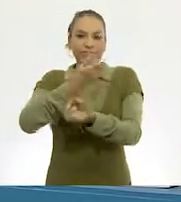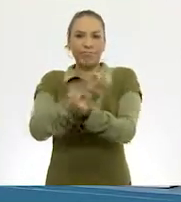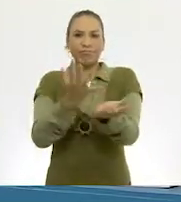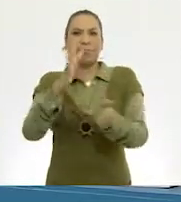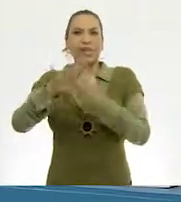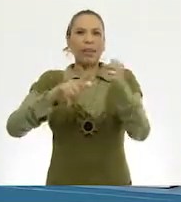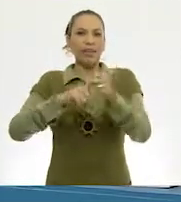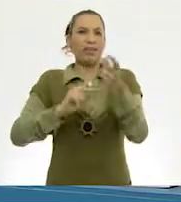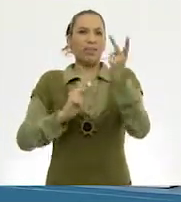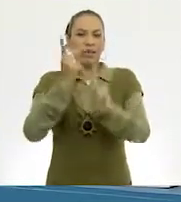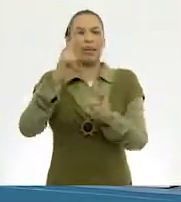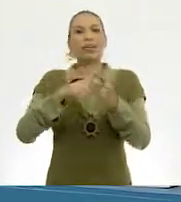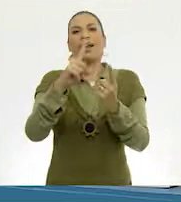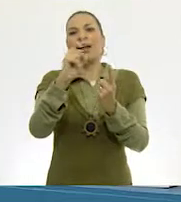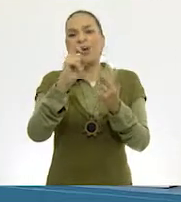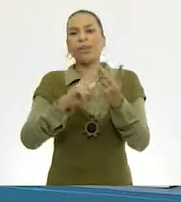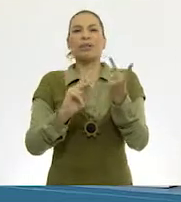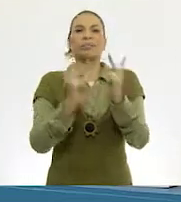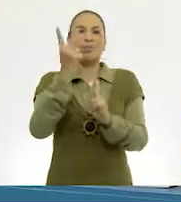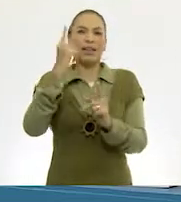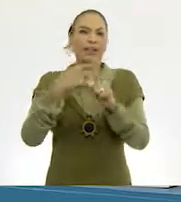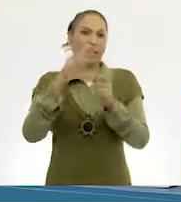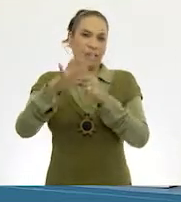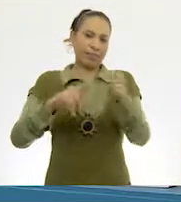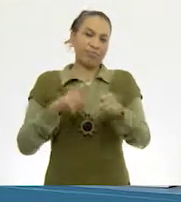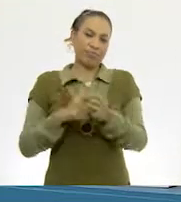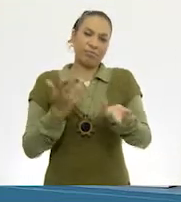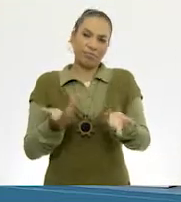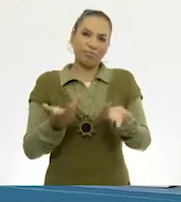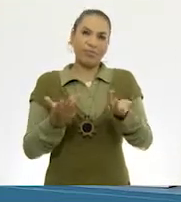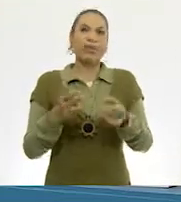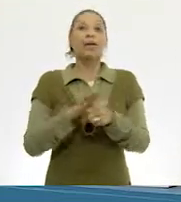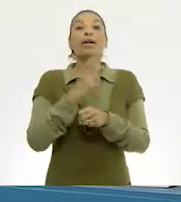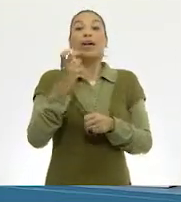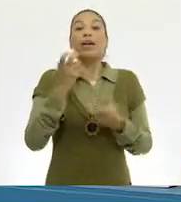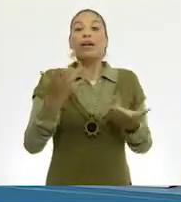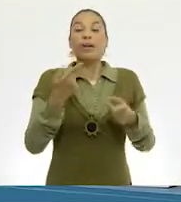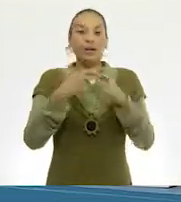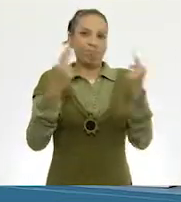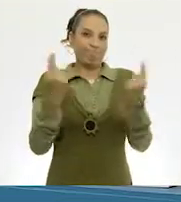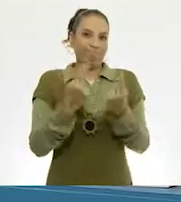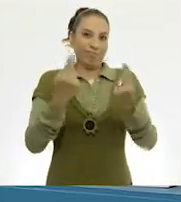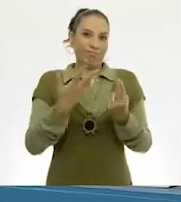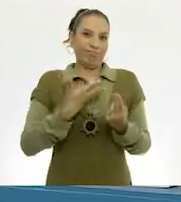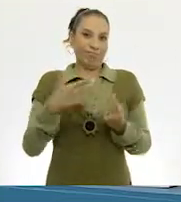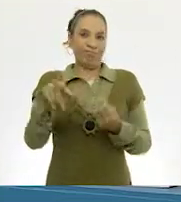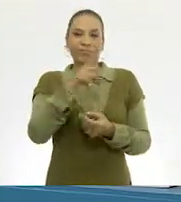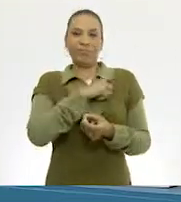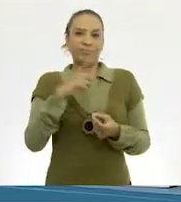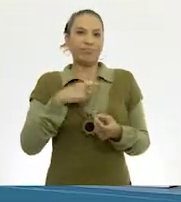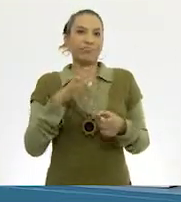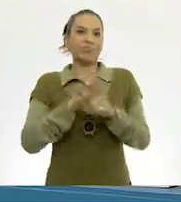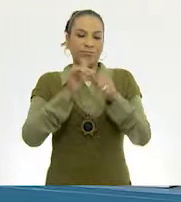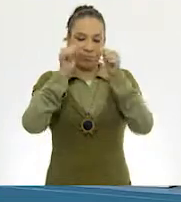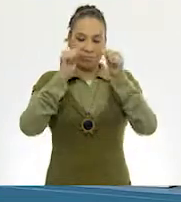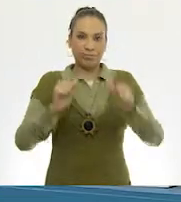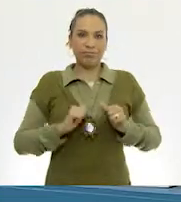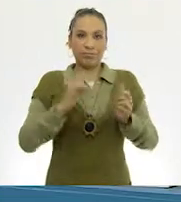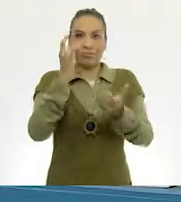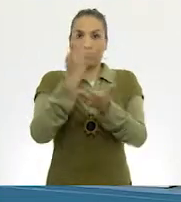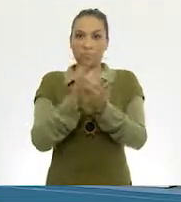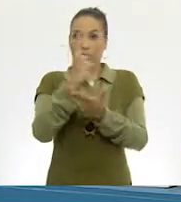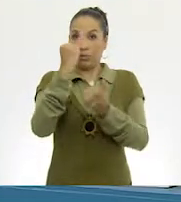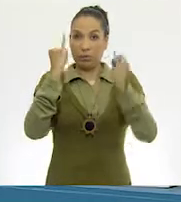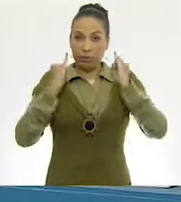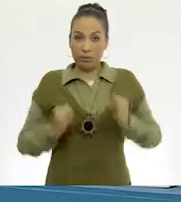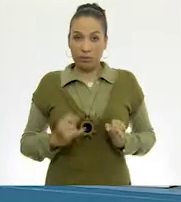alcance: el agua, las plantas y los animales, porque además las necesidades que tenía que atender no solo eran de un